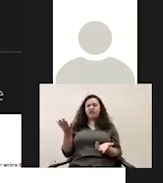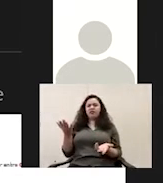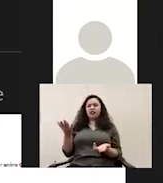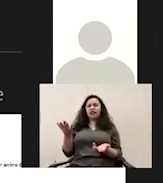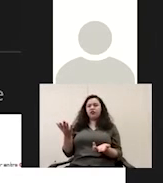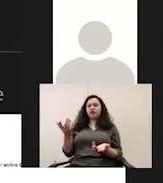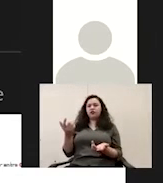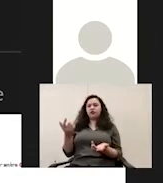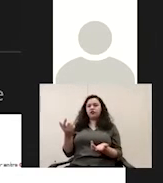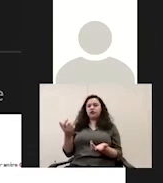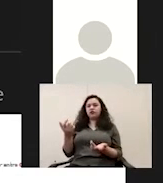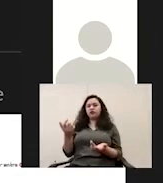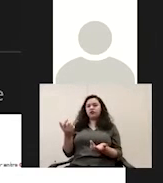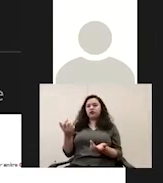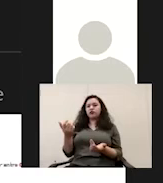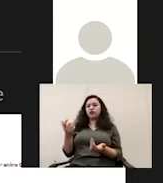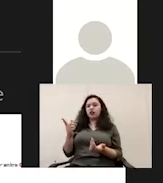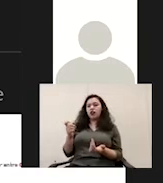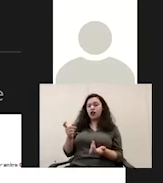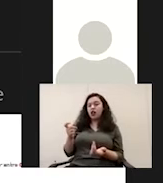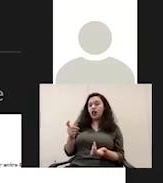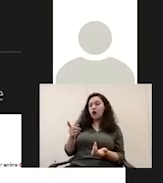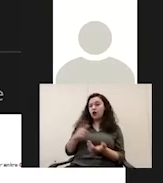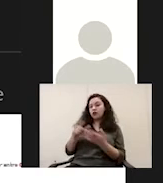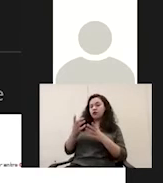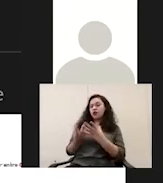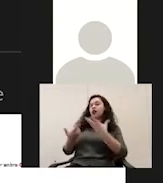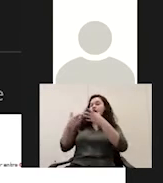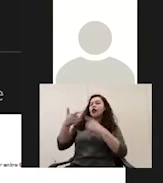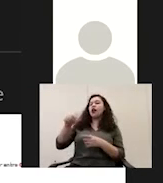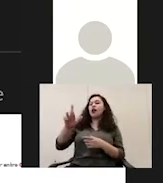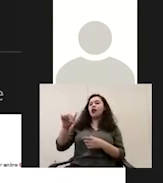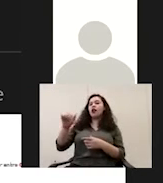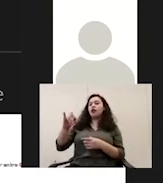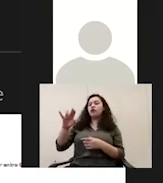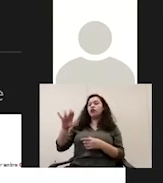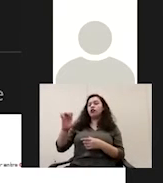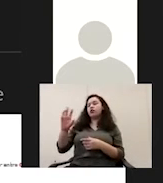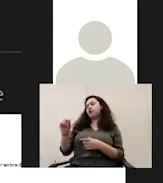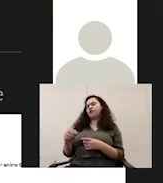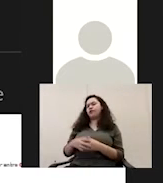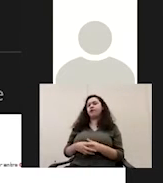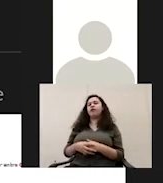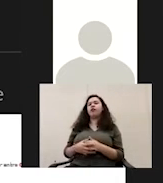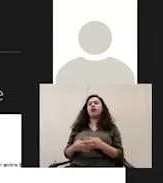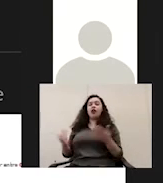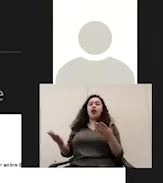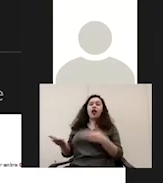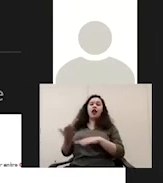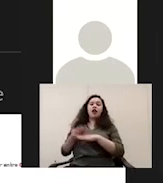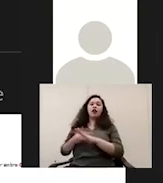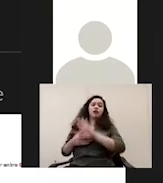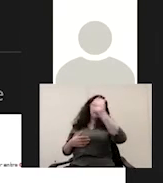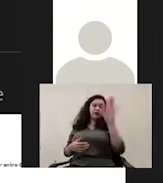compran garrafones y lo que compran lo que adquirieron fue un filtro, Ese filtro